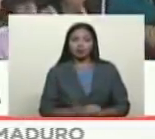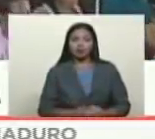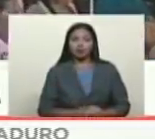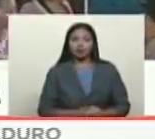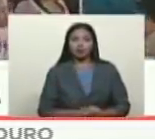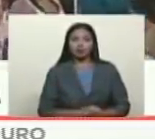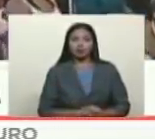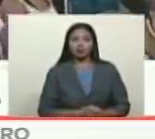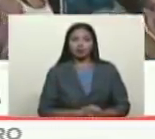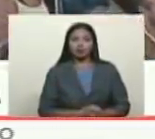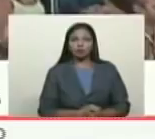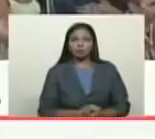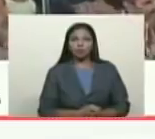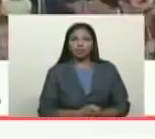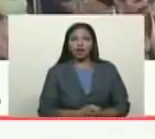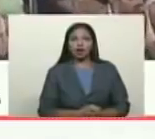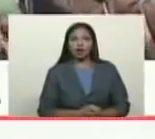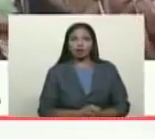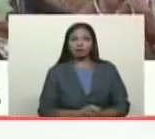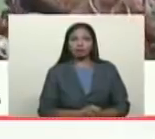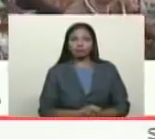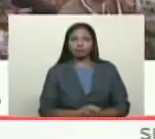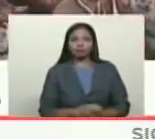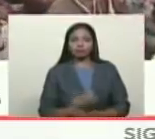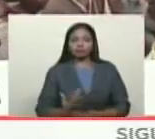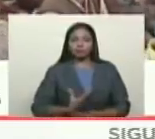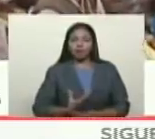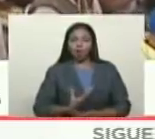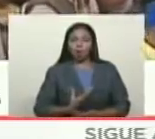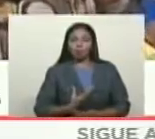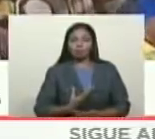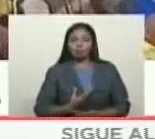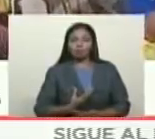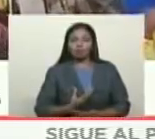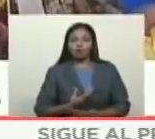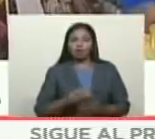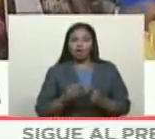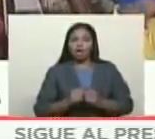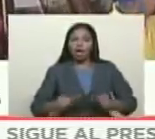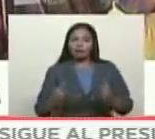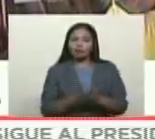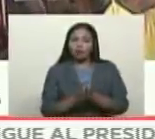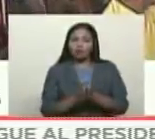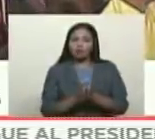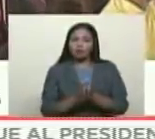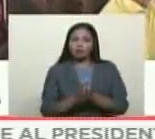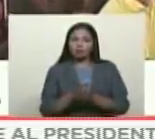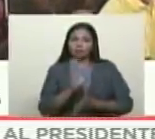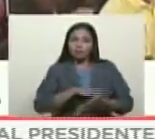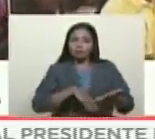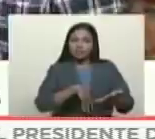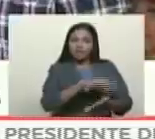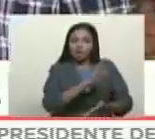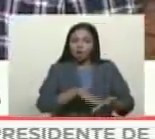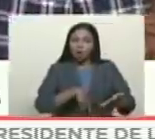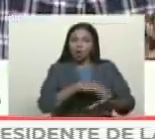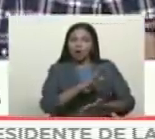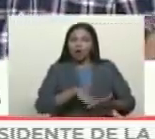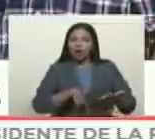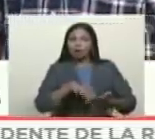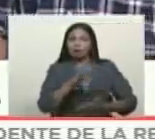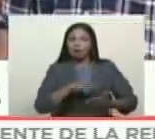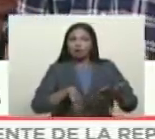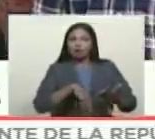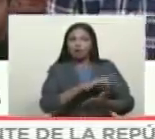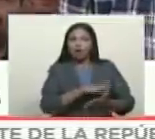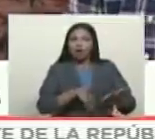Y tenemos invitado el alcalde de Barcelona, desde Anzoátegui, Luis José Marcano,